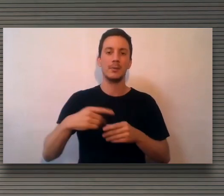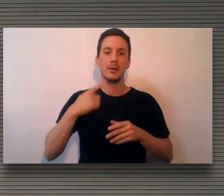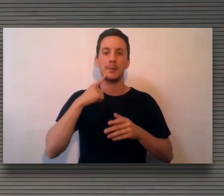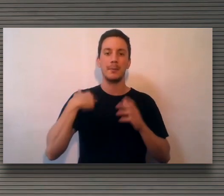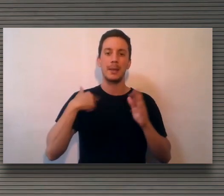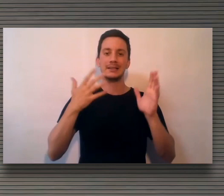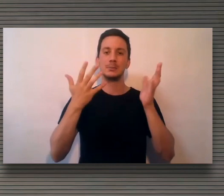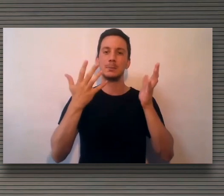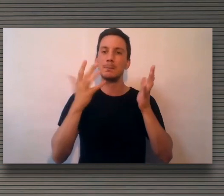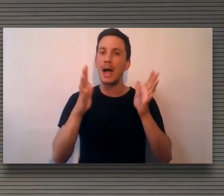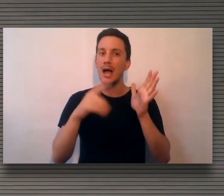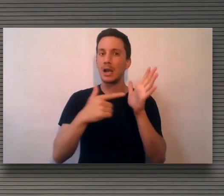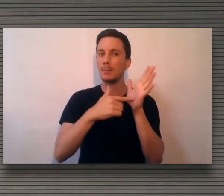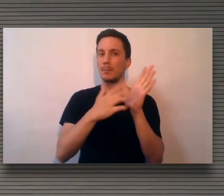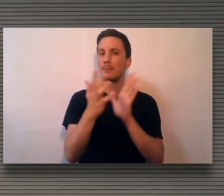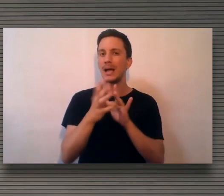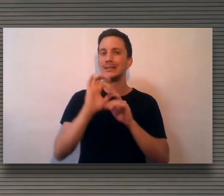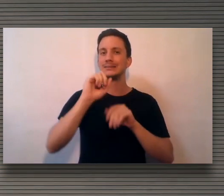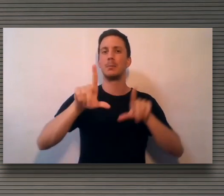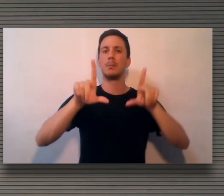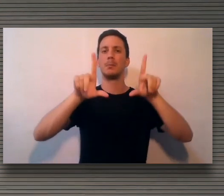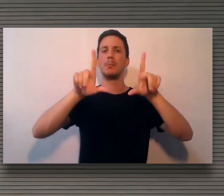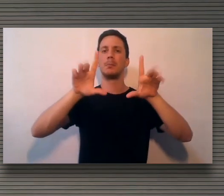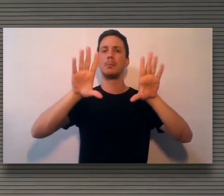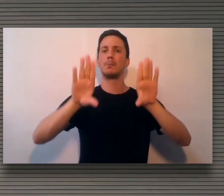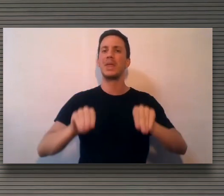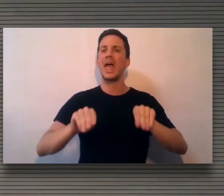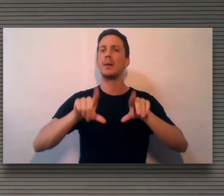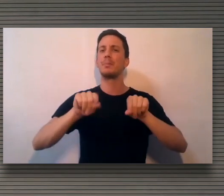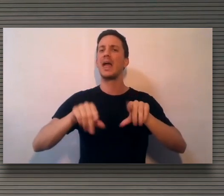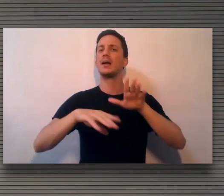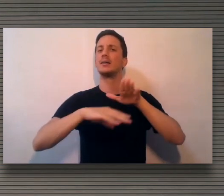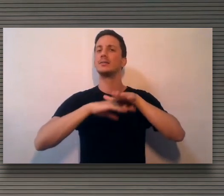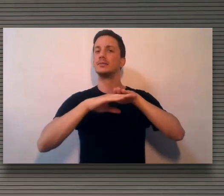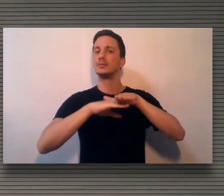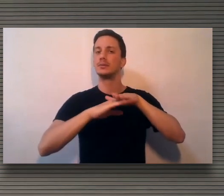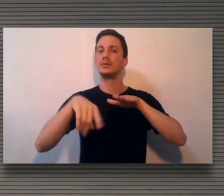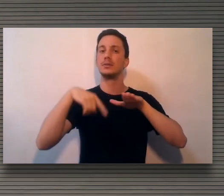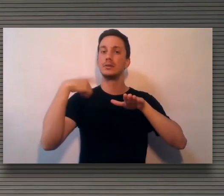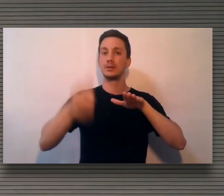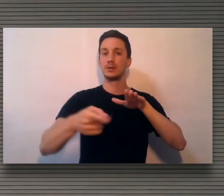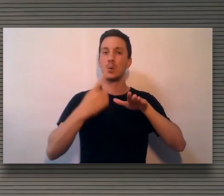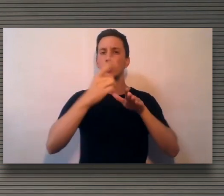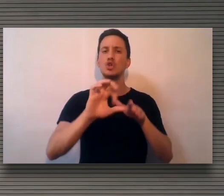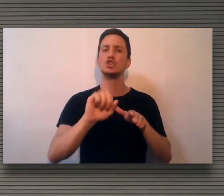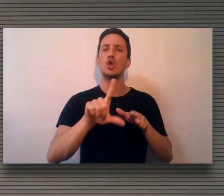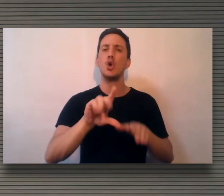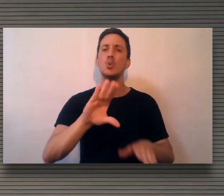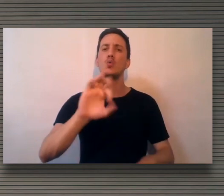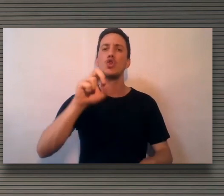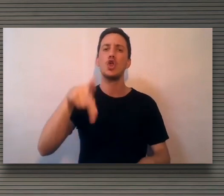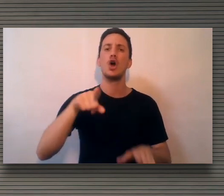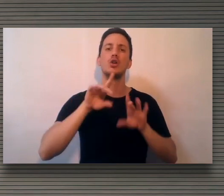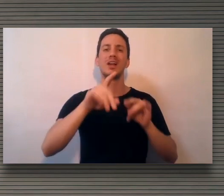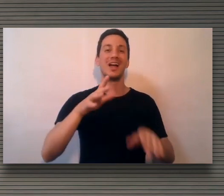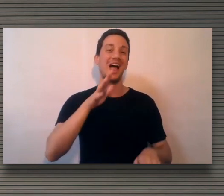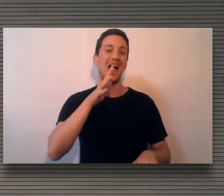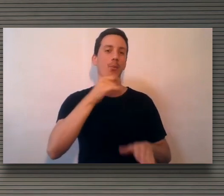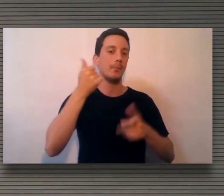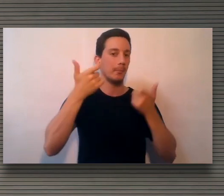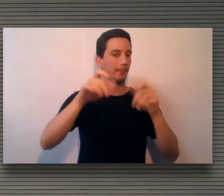palmas y las plantas. Y luego la solución, que es un líquido, es la que se usa para el cuero